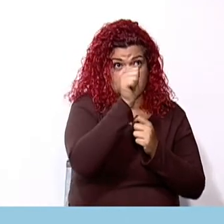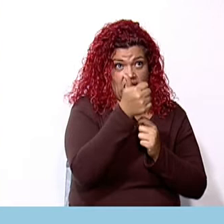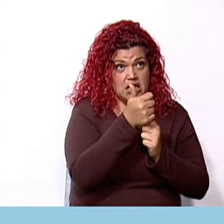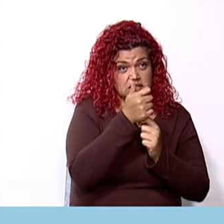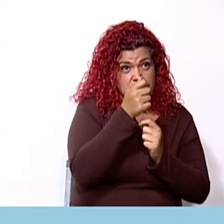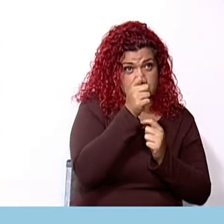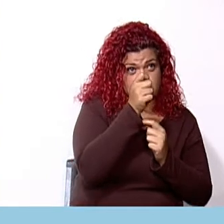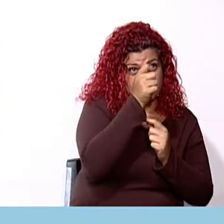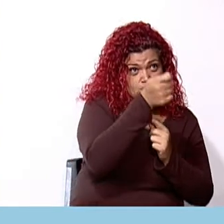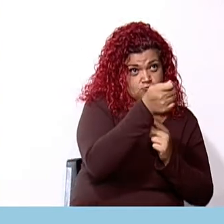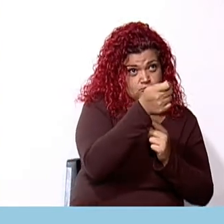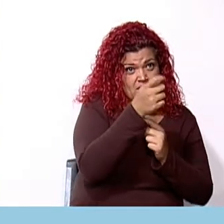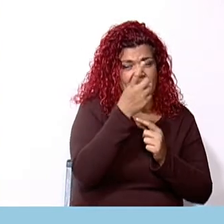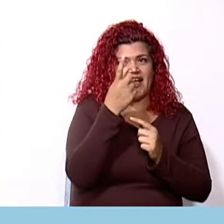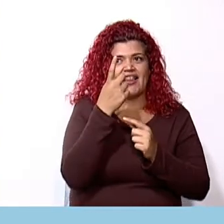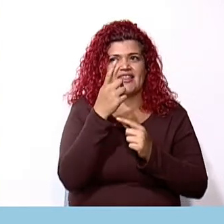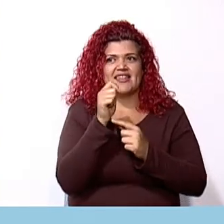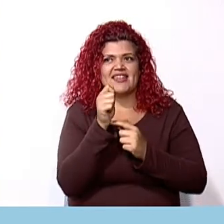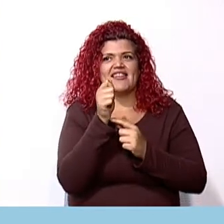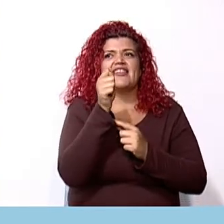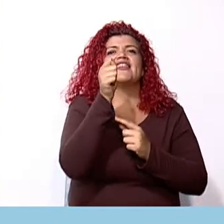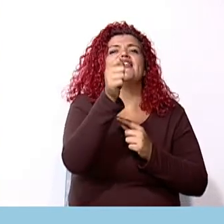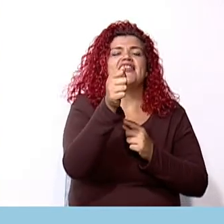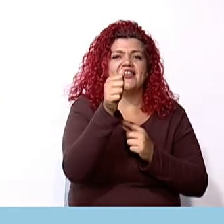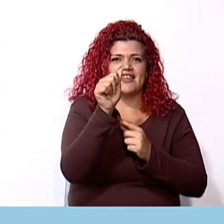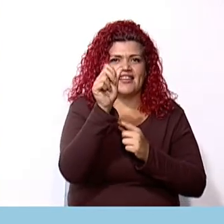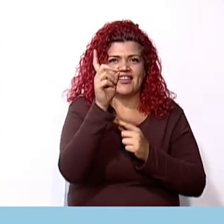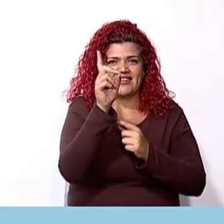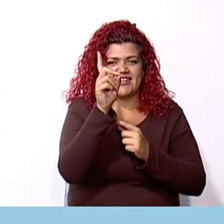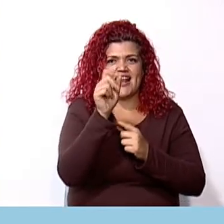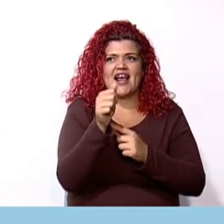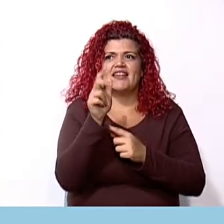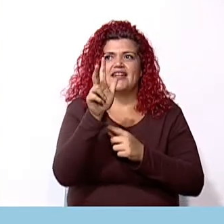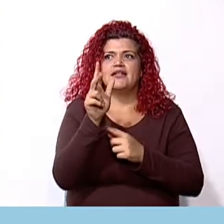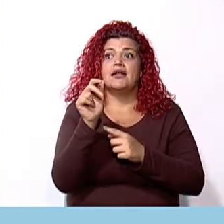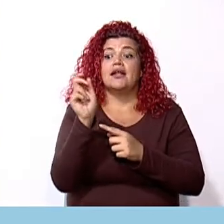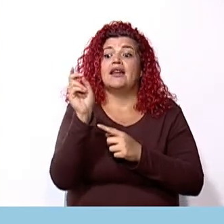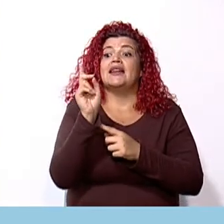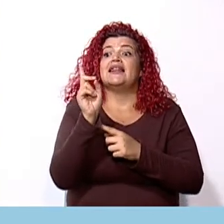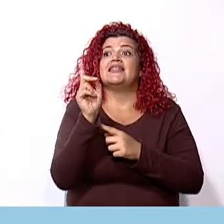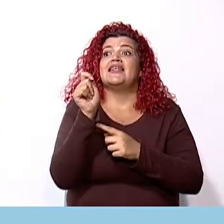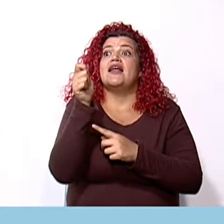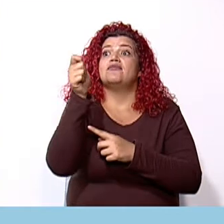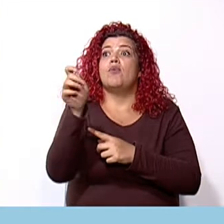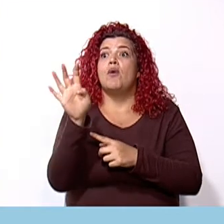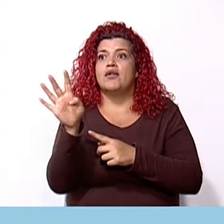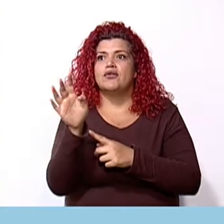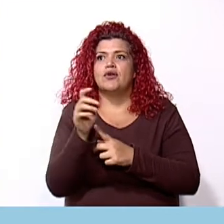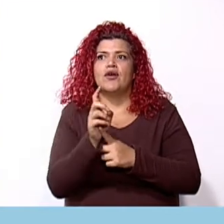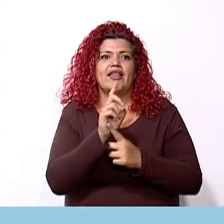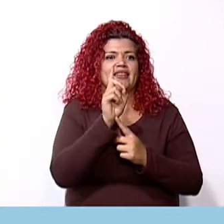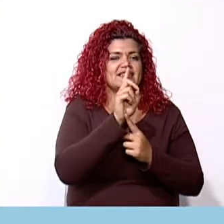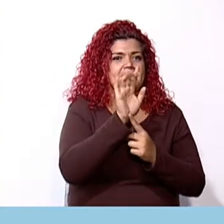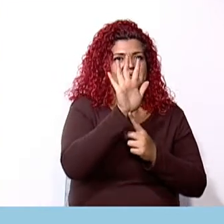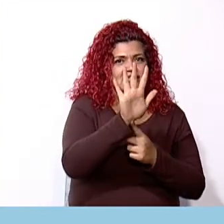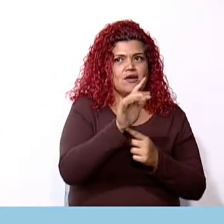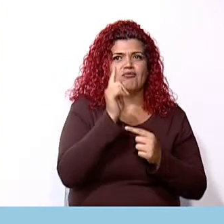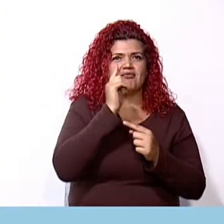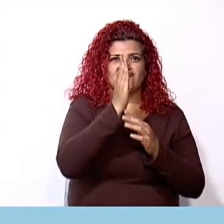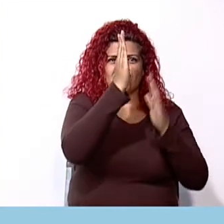2, una decena más para el hogar 3, una para el 4, otra para el